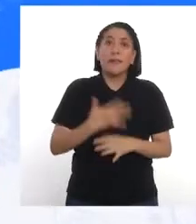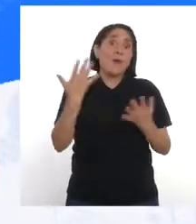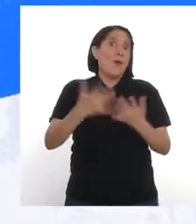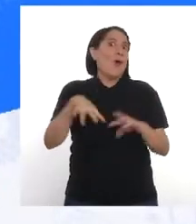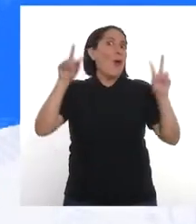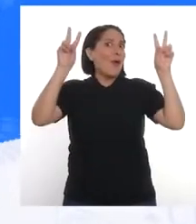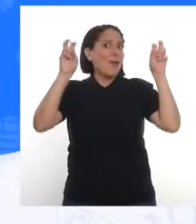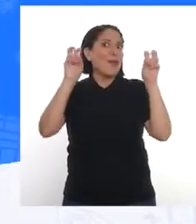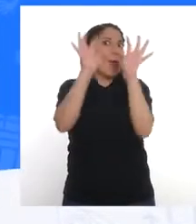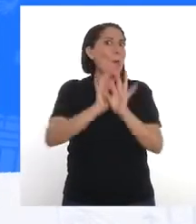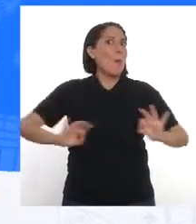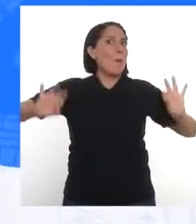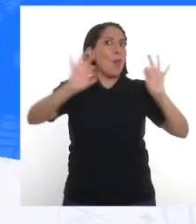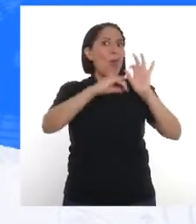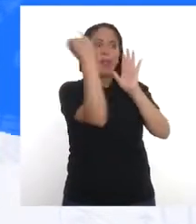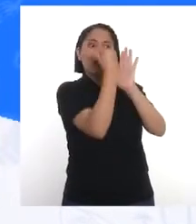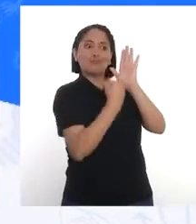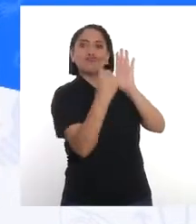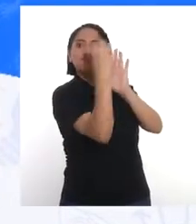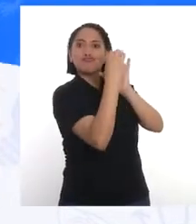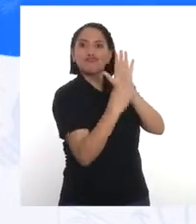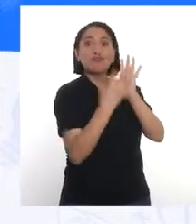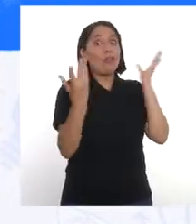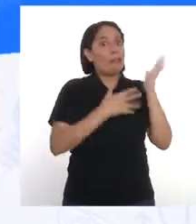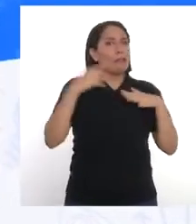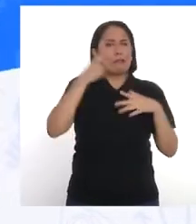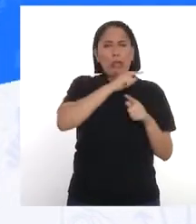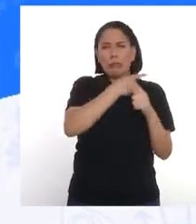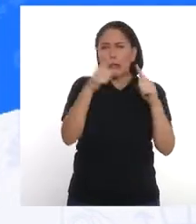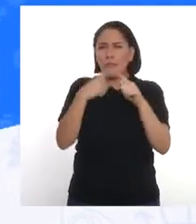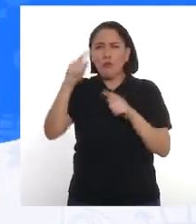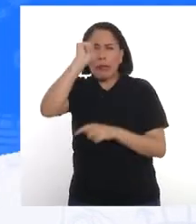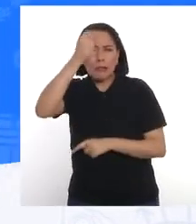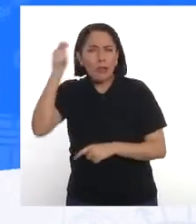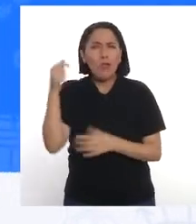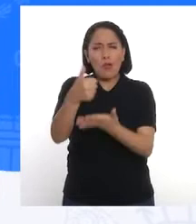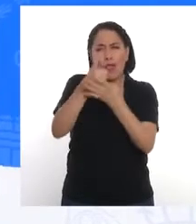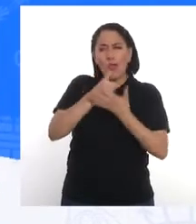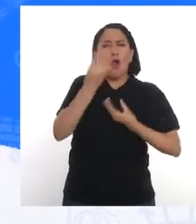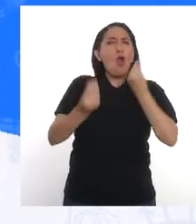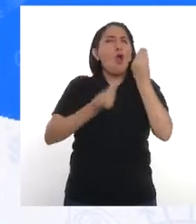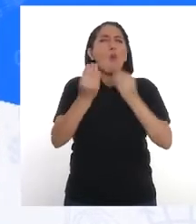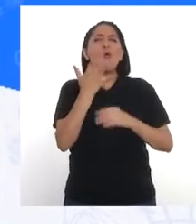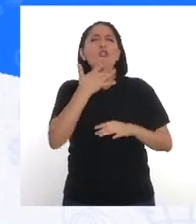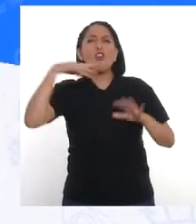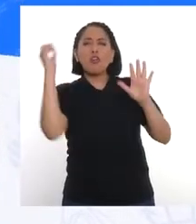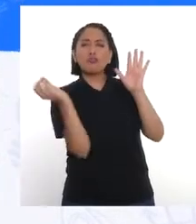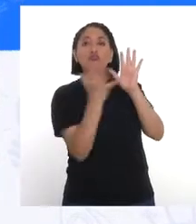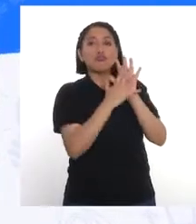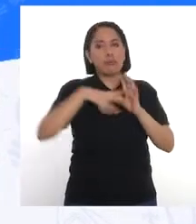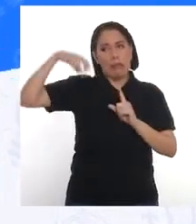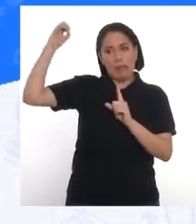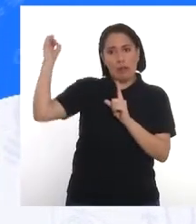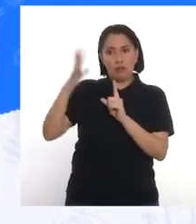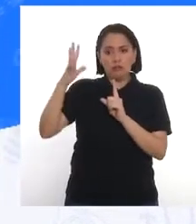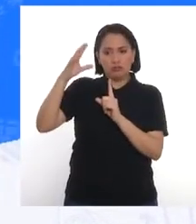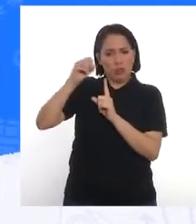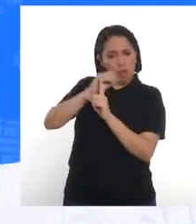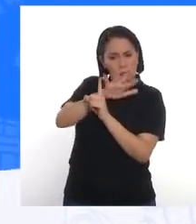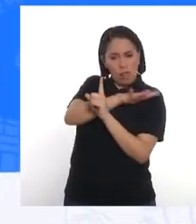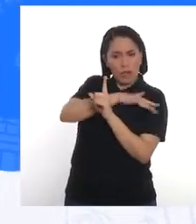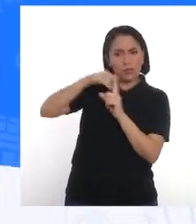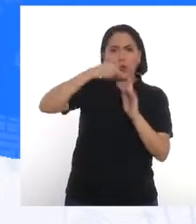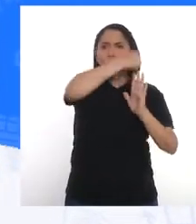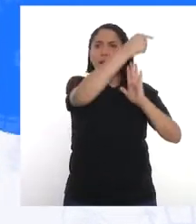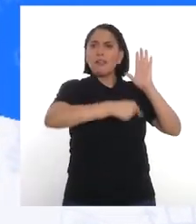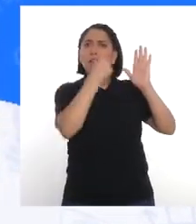es un tema muy importante para el cómic. Existen teorías que nos pueden ayudar sobre el uso del color. De la luz, la sombra y el